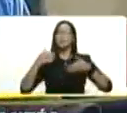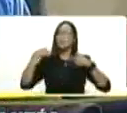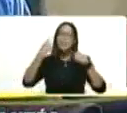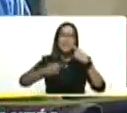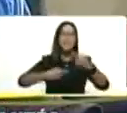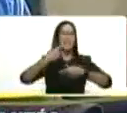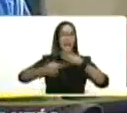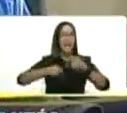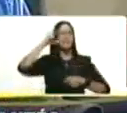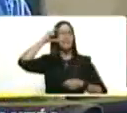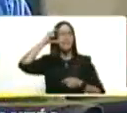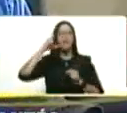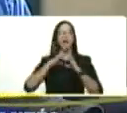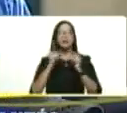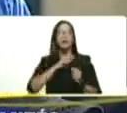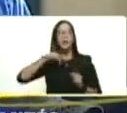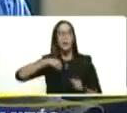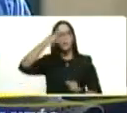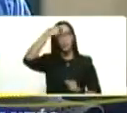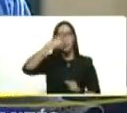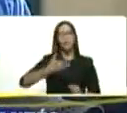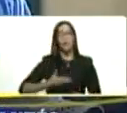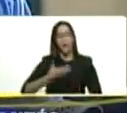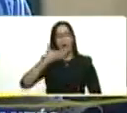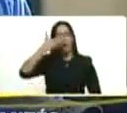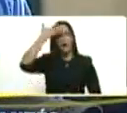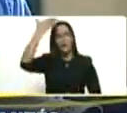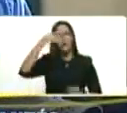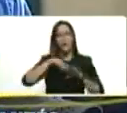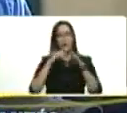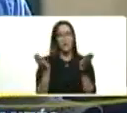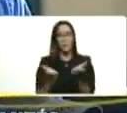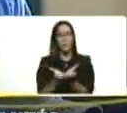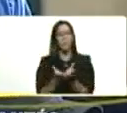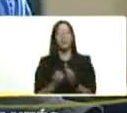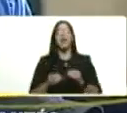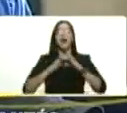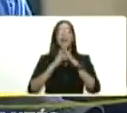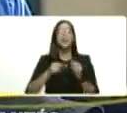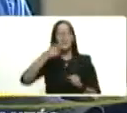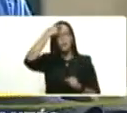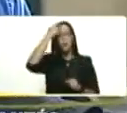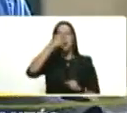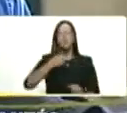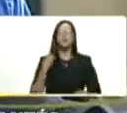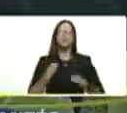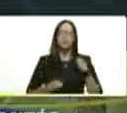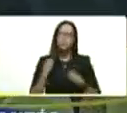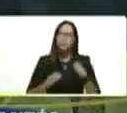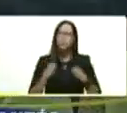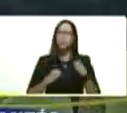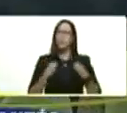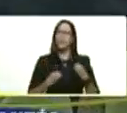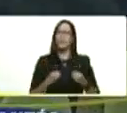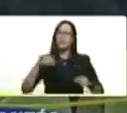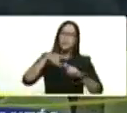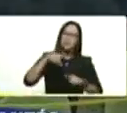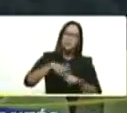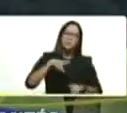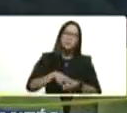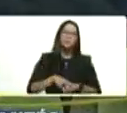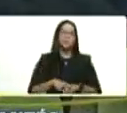a todos nuestros pueblos árabes y musulmanes en el mundo, a todos los pueblos que sufren el boicot y